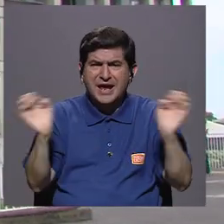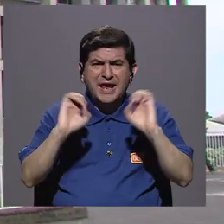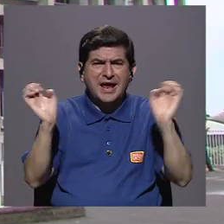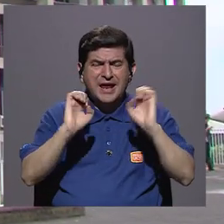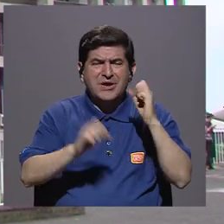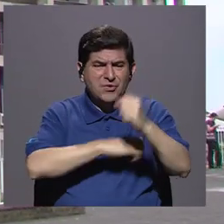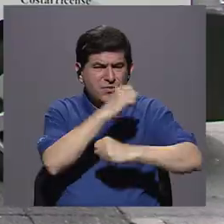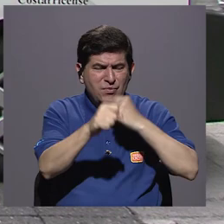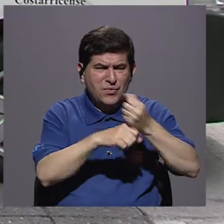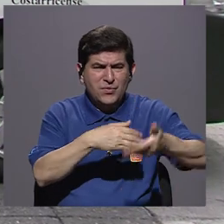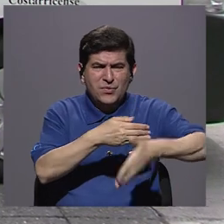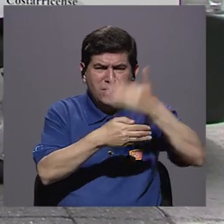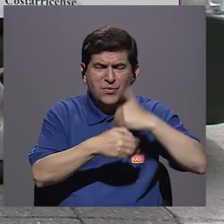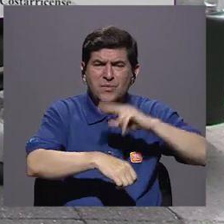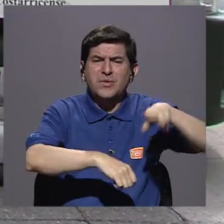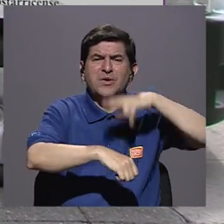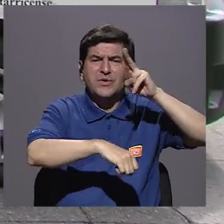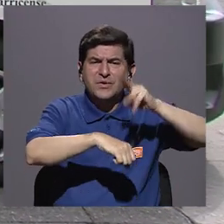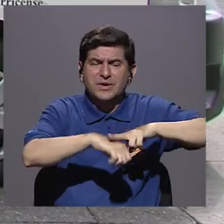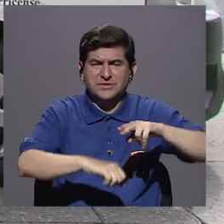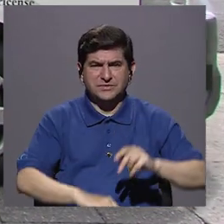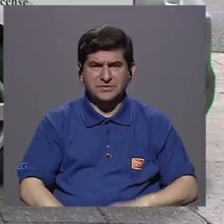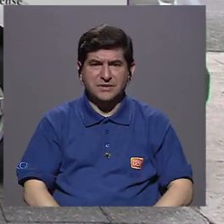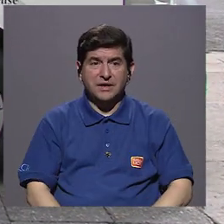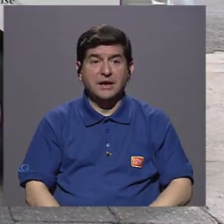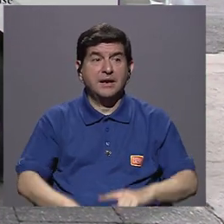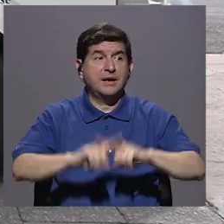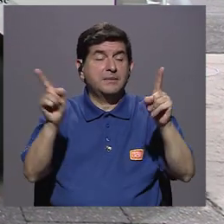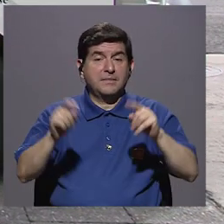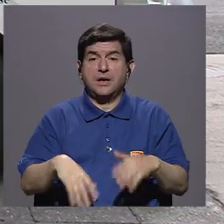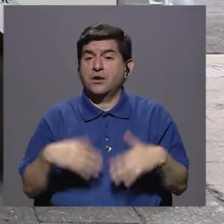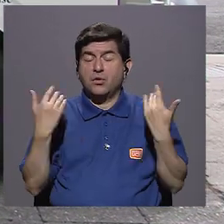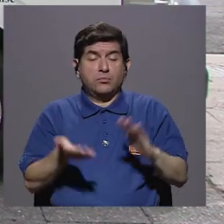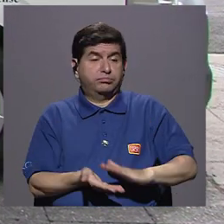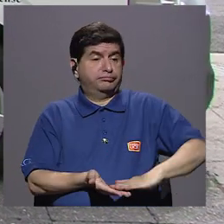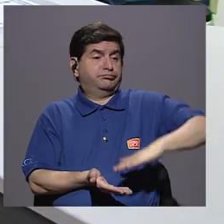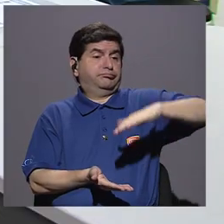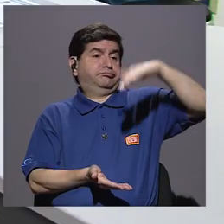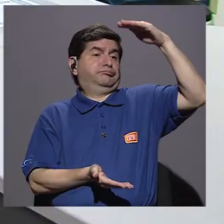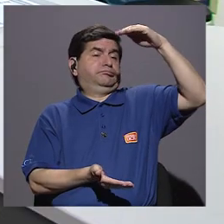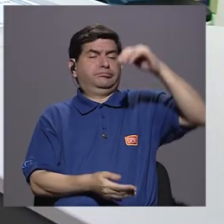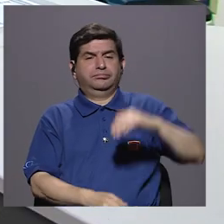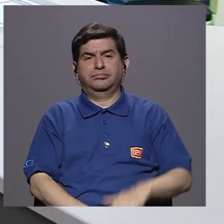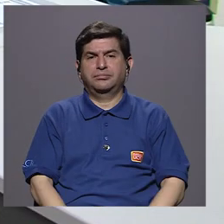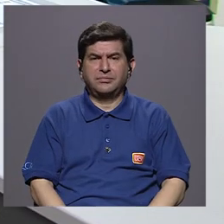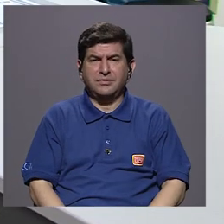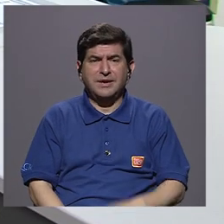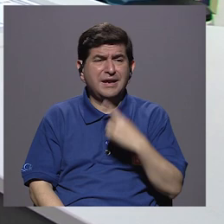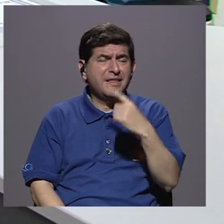emergencias que se dieron el año pasado a nivel nacional, pero fue algo exorbitante. Le estoy hablando